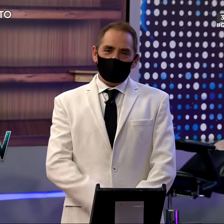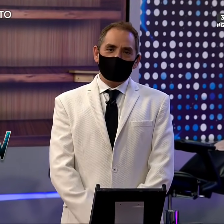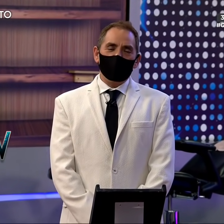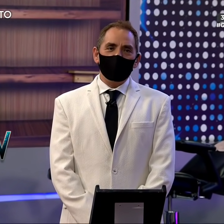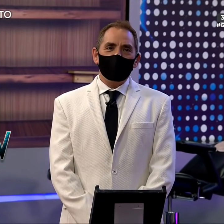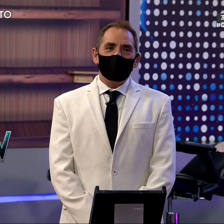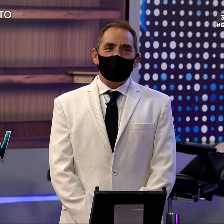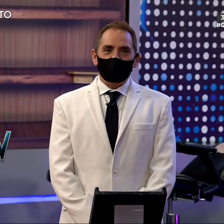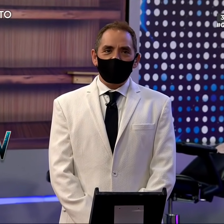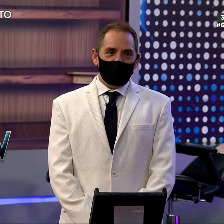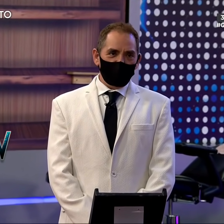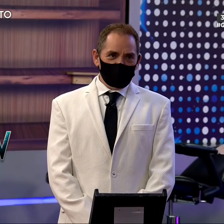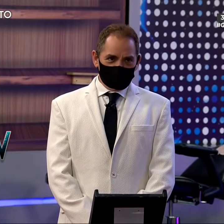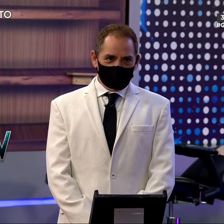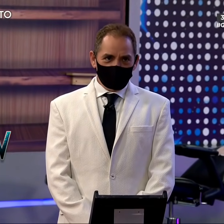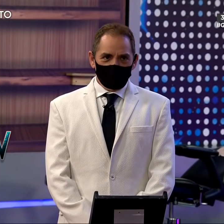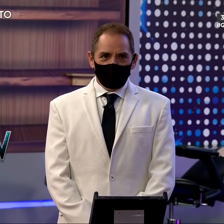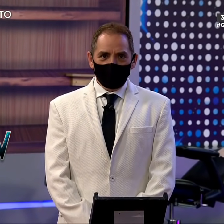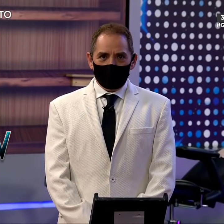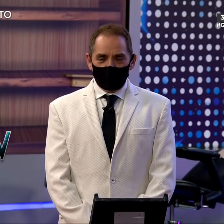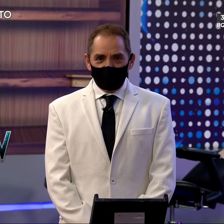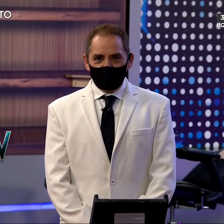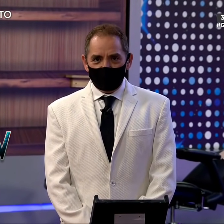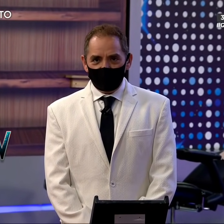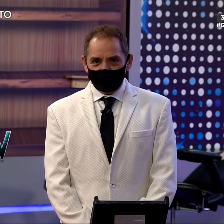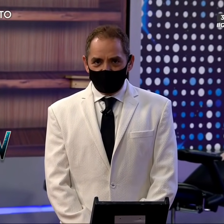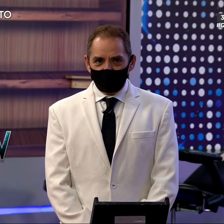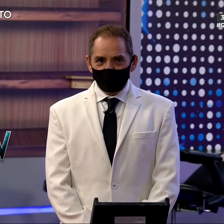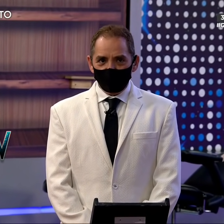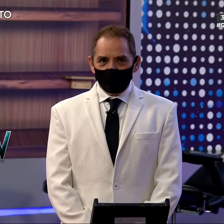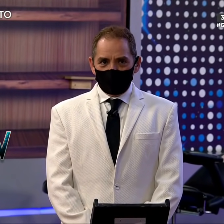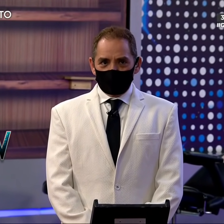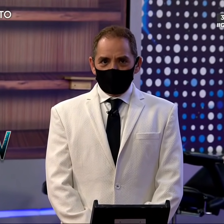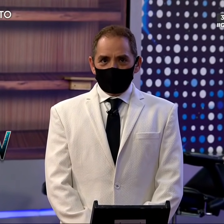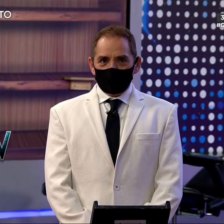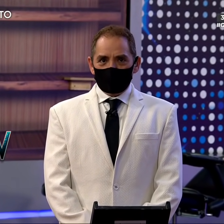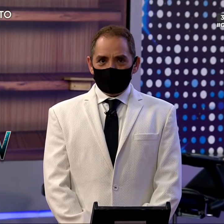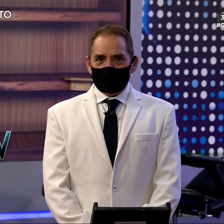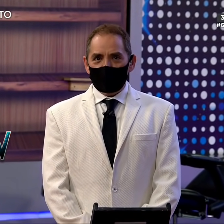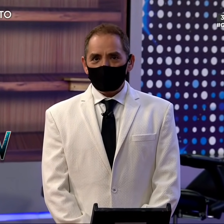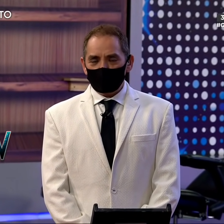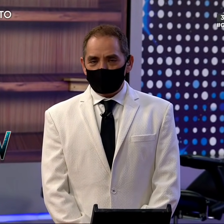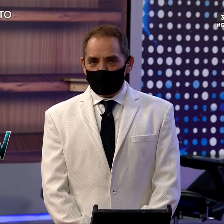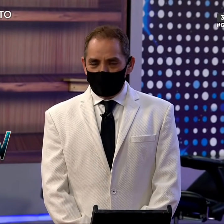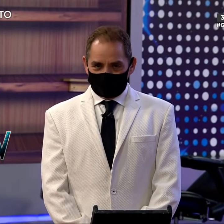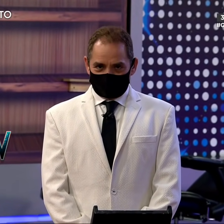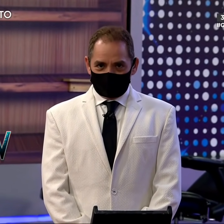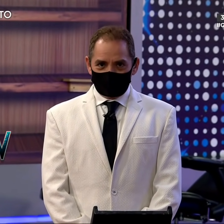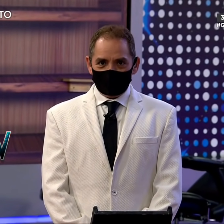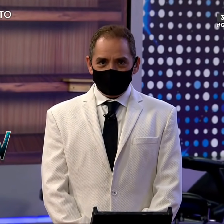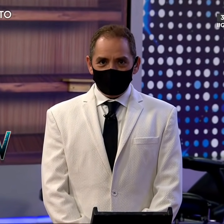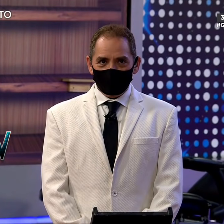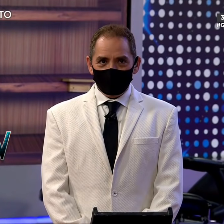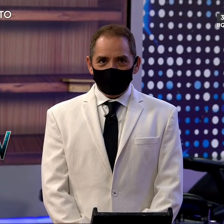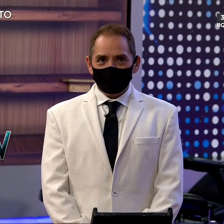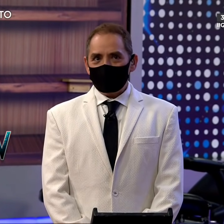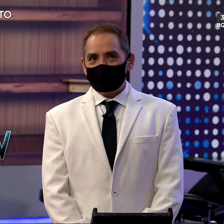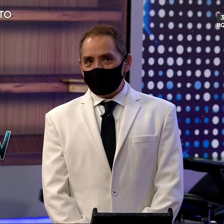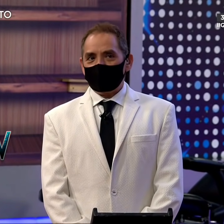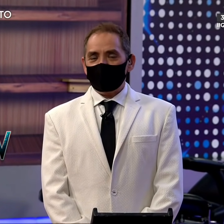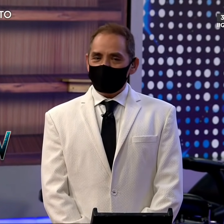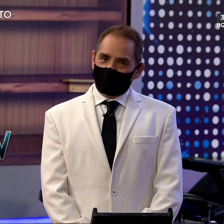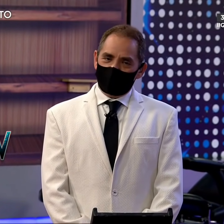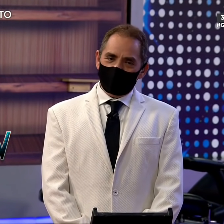con su voto a que ellos puedan realizar todas sus propuestas.